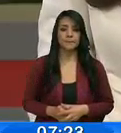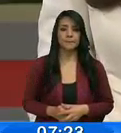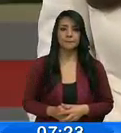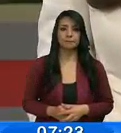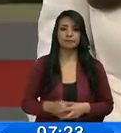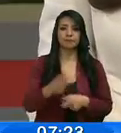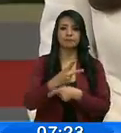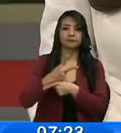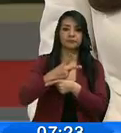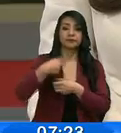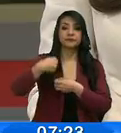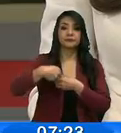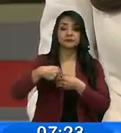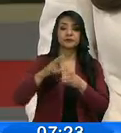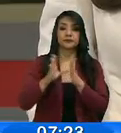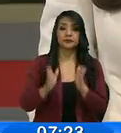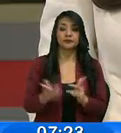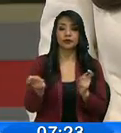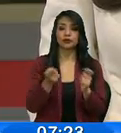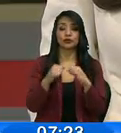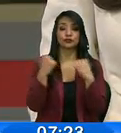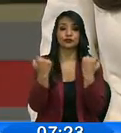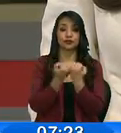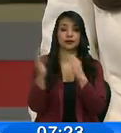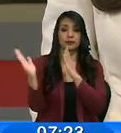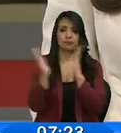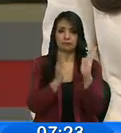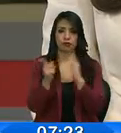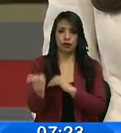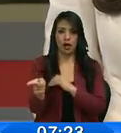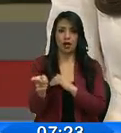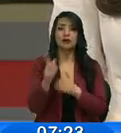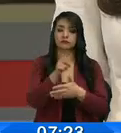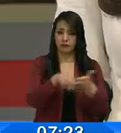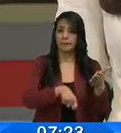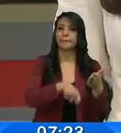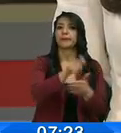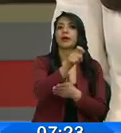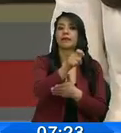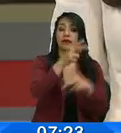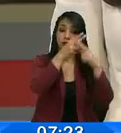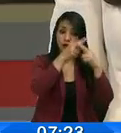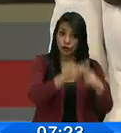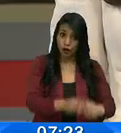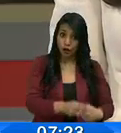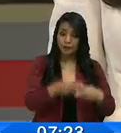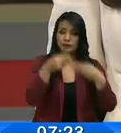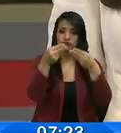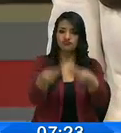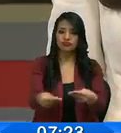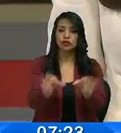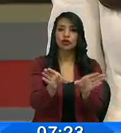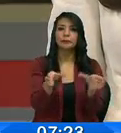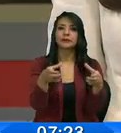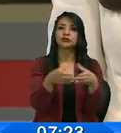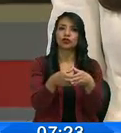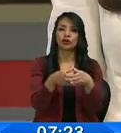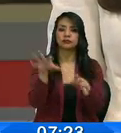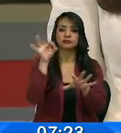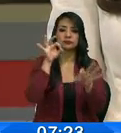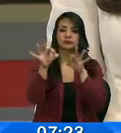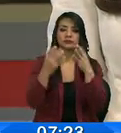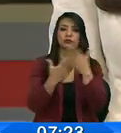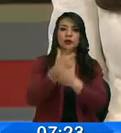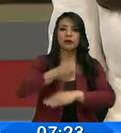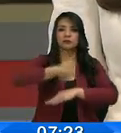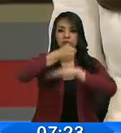El Consejo de Participación Ciudadana y Control Social Transitorio dio luz verde y validó los nombres presentados por la Comisión para la Conformación de la Nueva